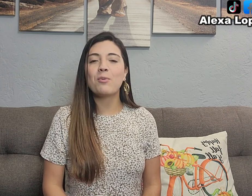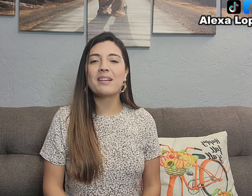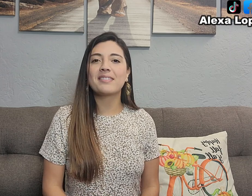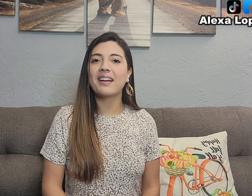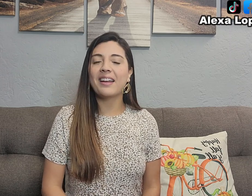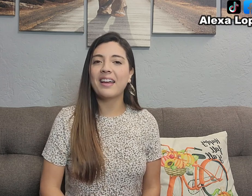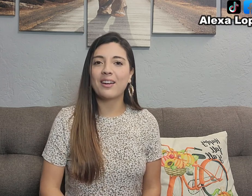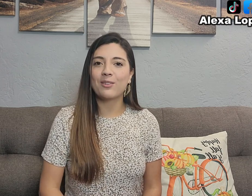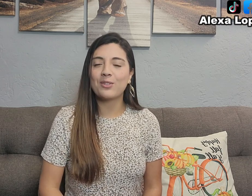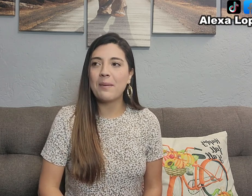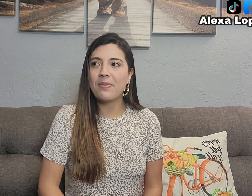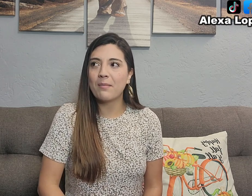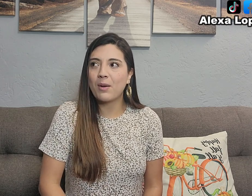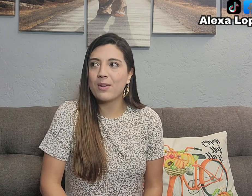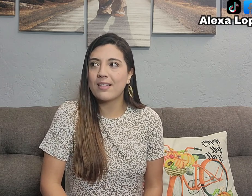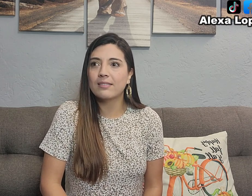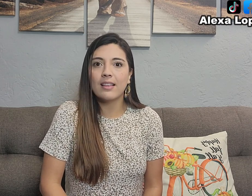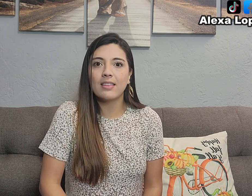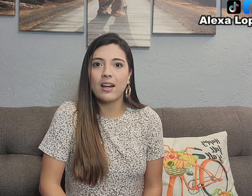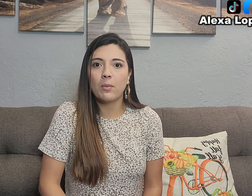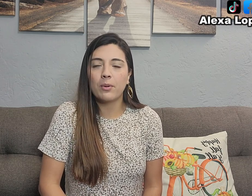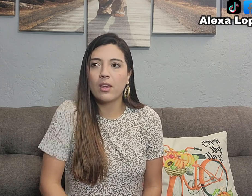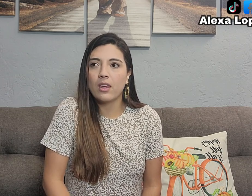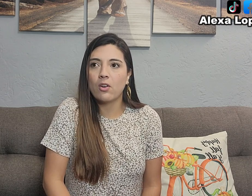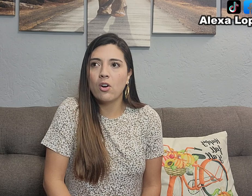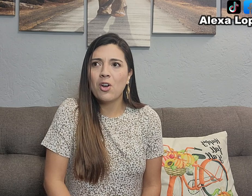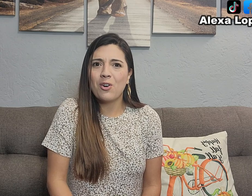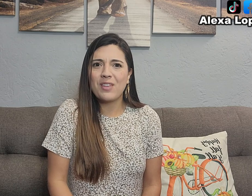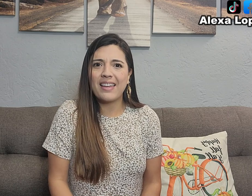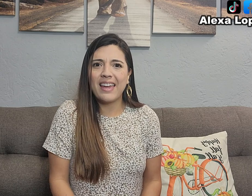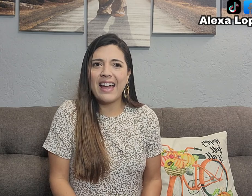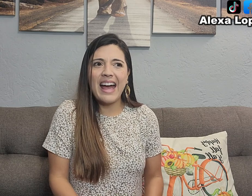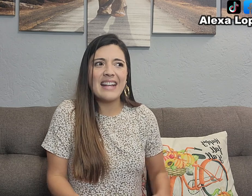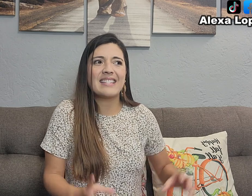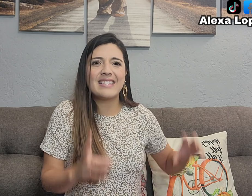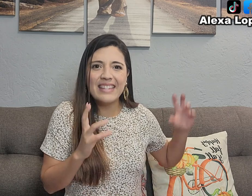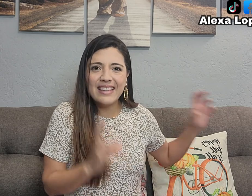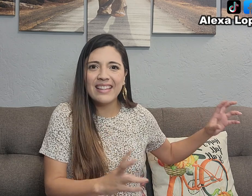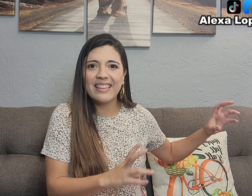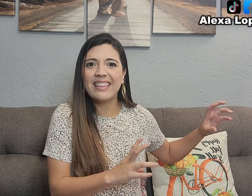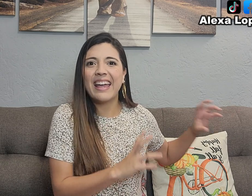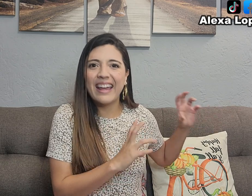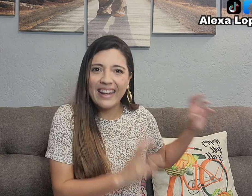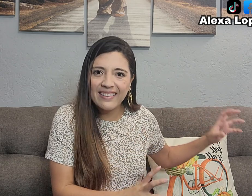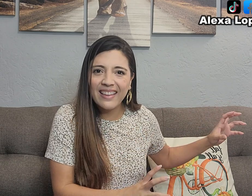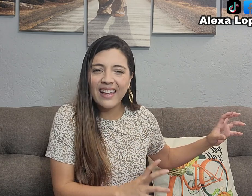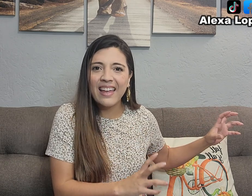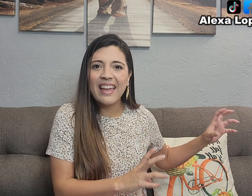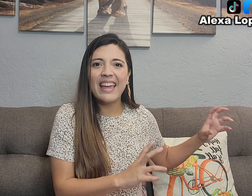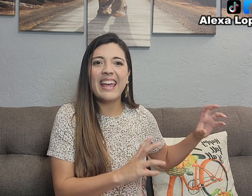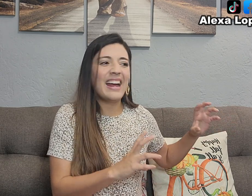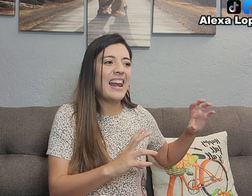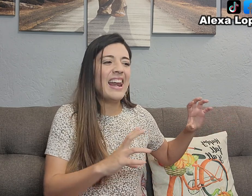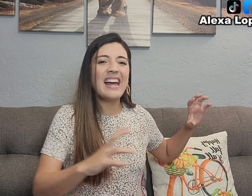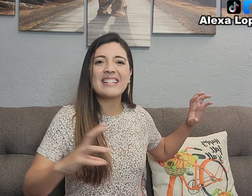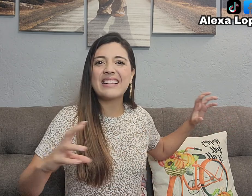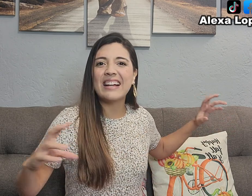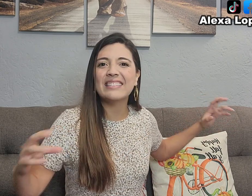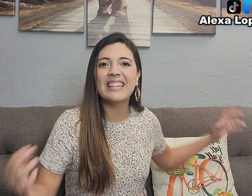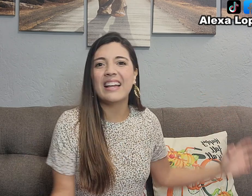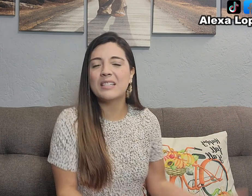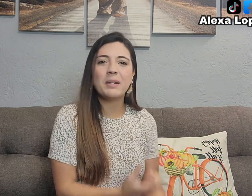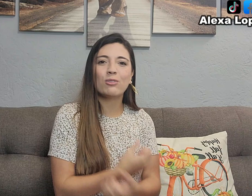me cuesta creerlo, o sea, me cuesta entenderlo, porque digo, o sea, que así de grande eran